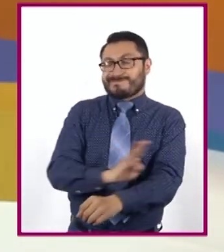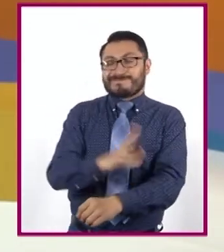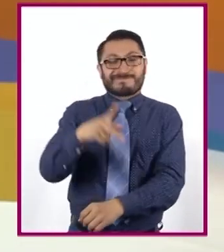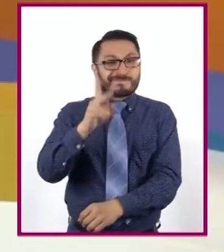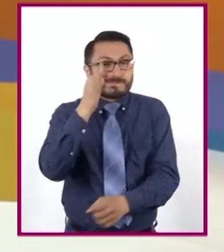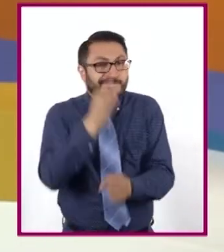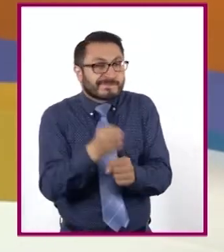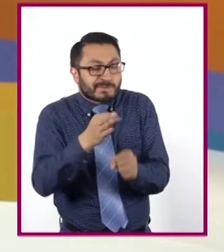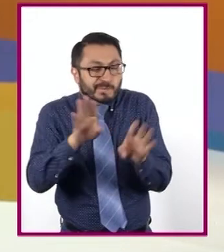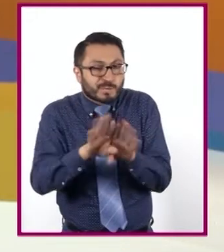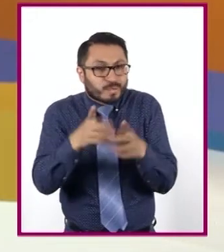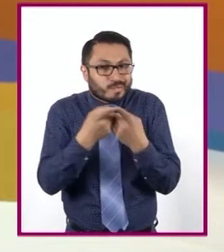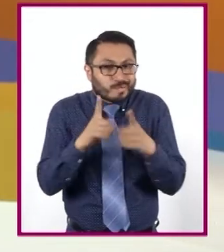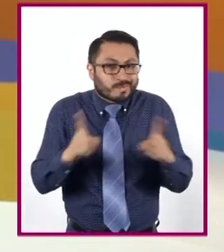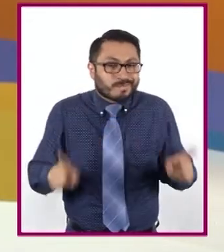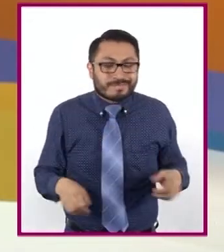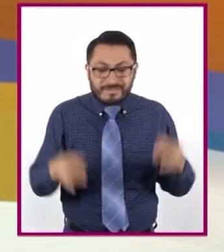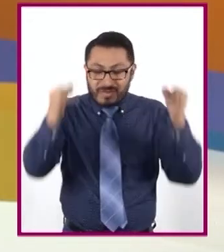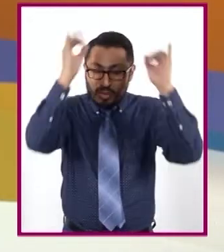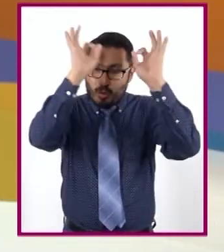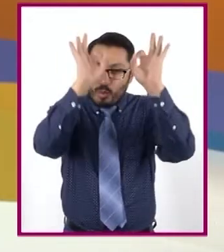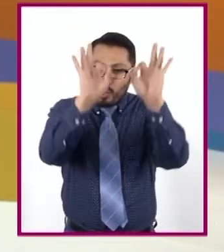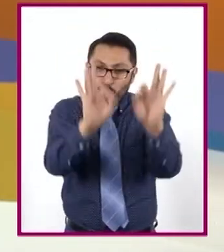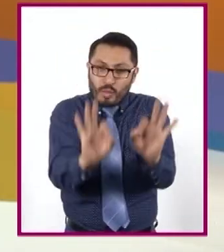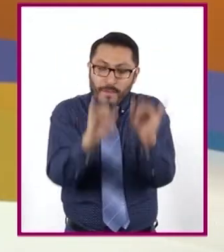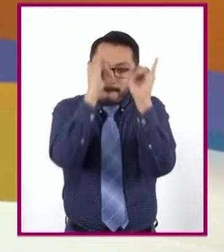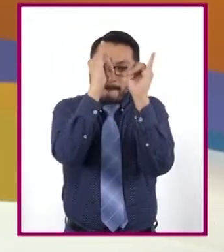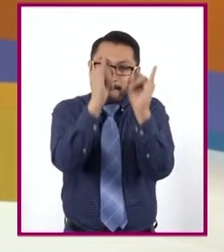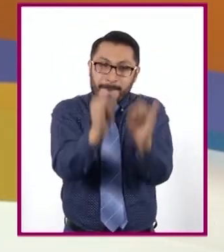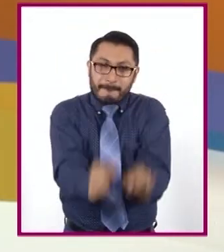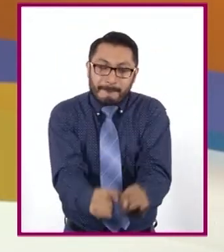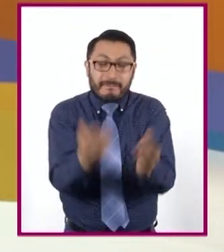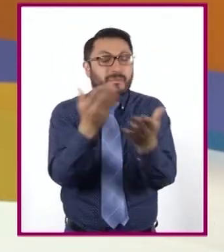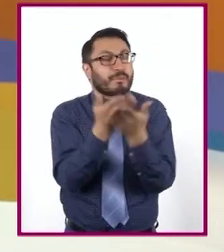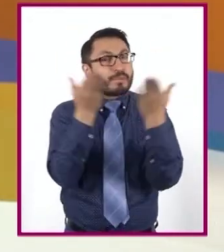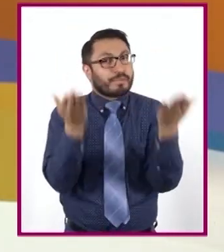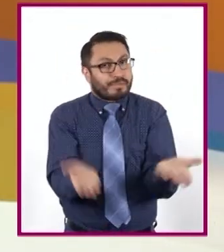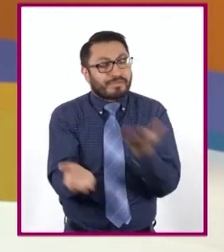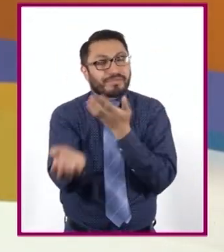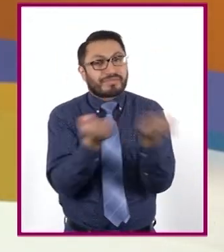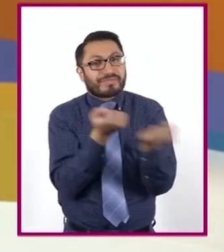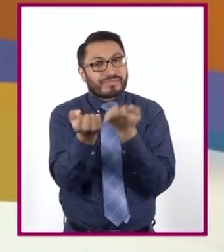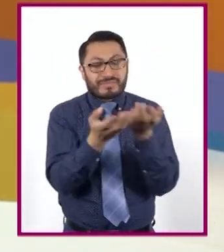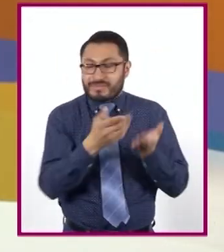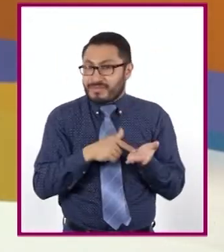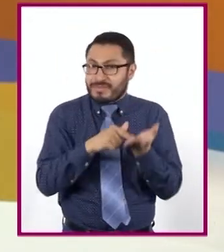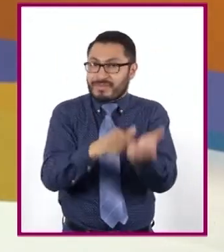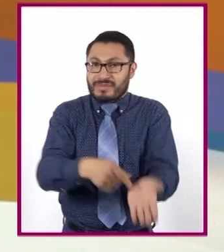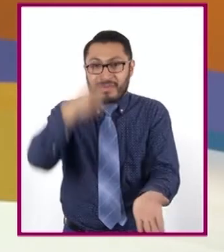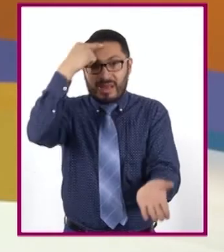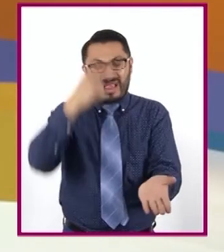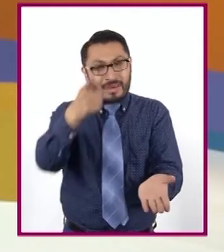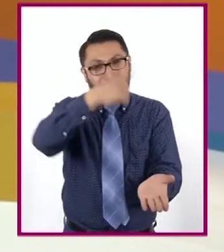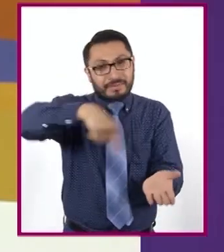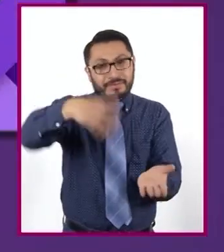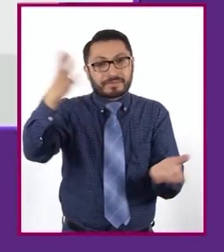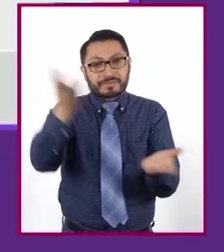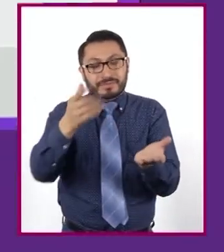el desarrollo integral personal. Hagamos el siguiente ejercicio para que puedan generar propuestas